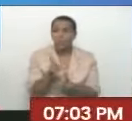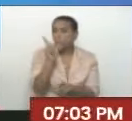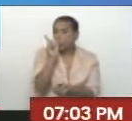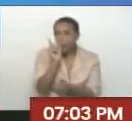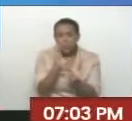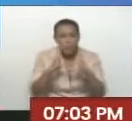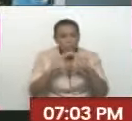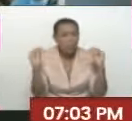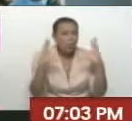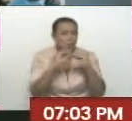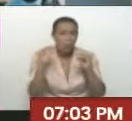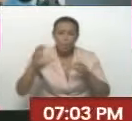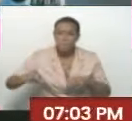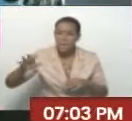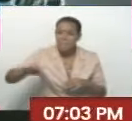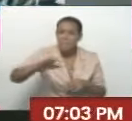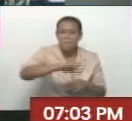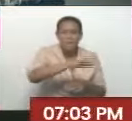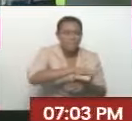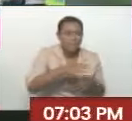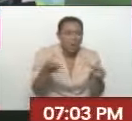todos los sectores del país,